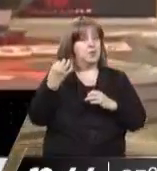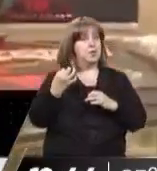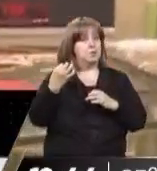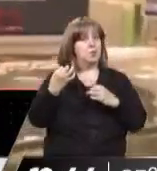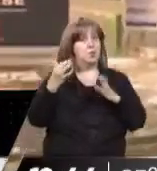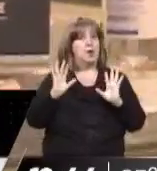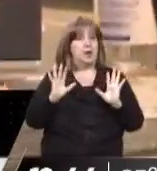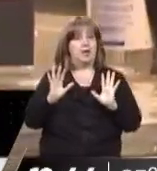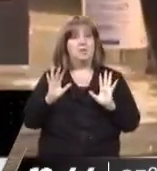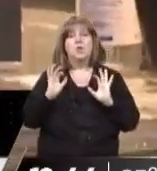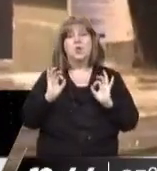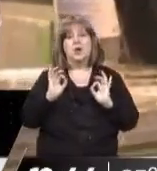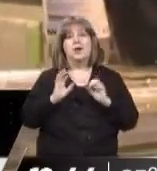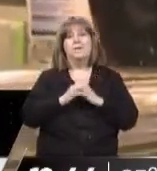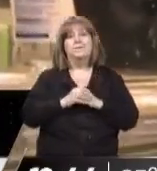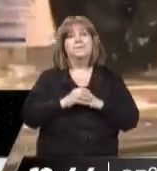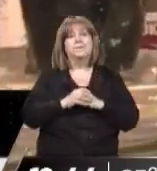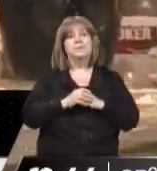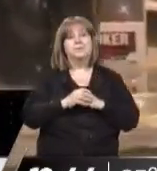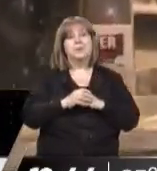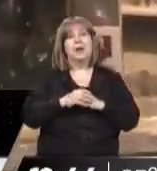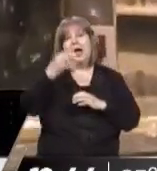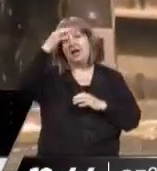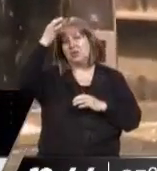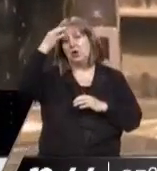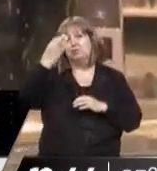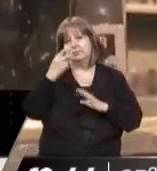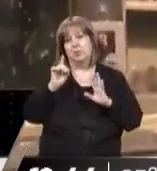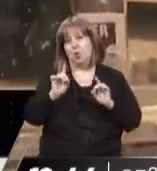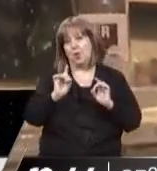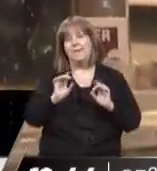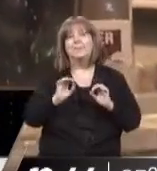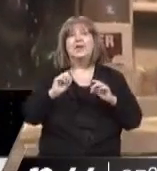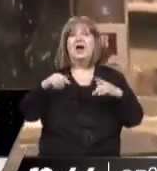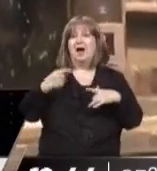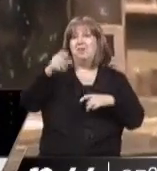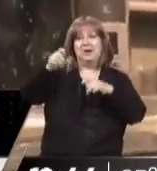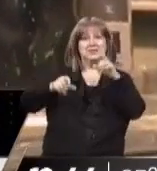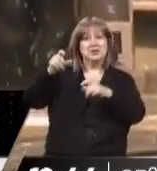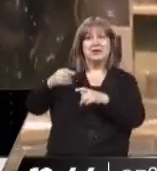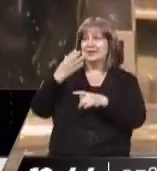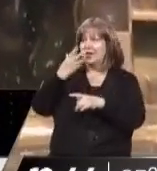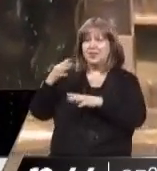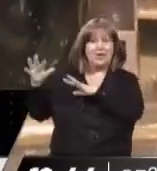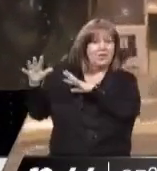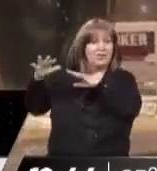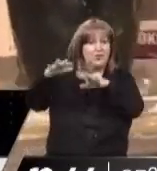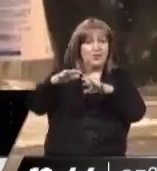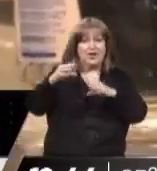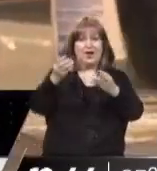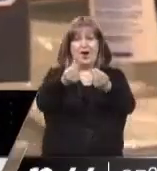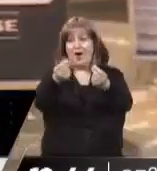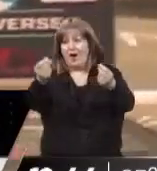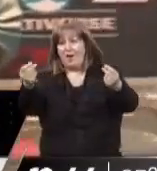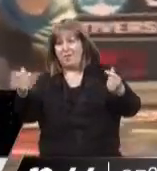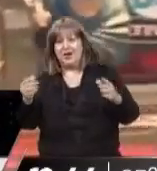de Batman. Así que, Michael Keaton es un actorazo. Bueno, así como a este hombre le encanta Batman, mucha gente viene a buscar todo esto que están viendo, el